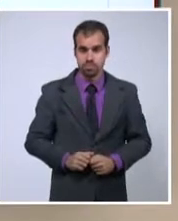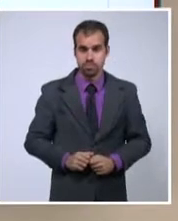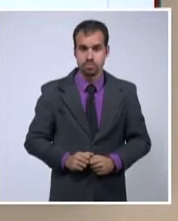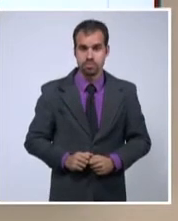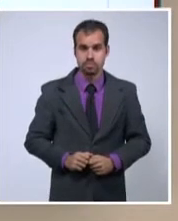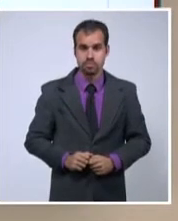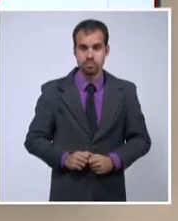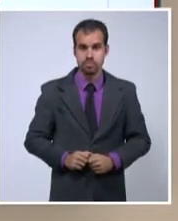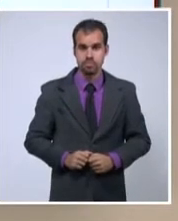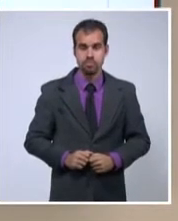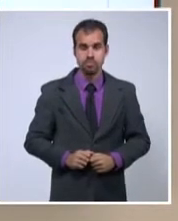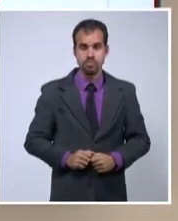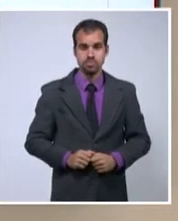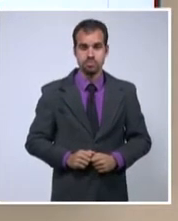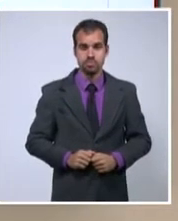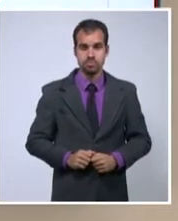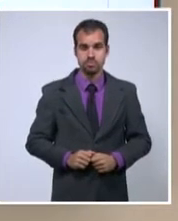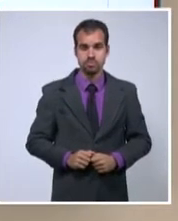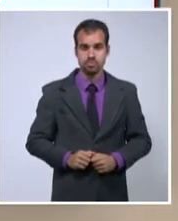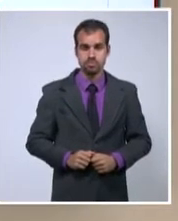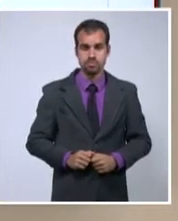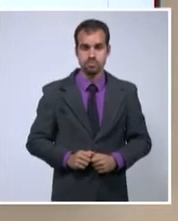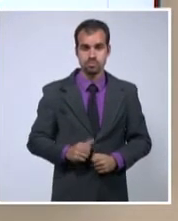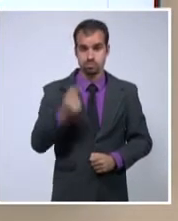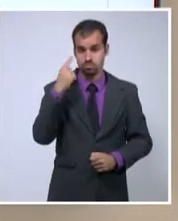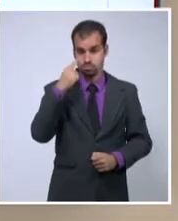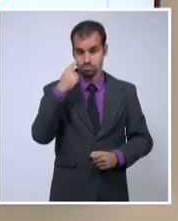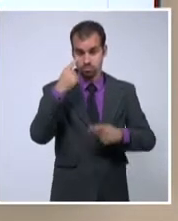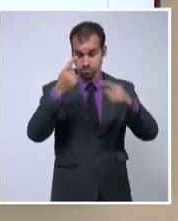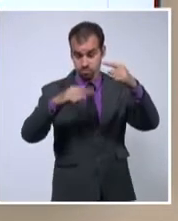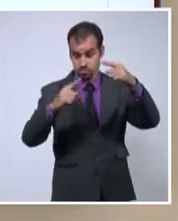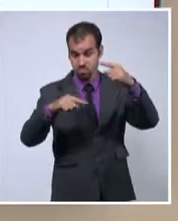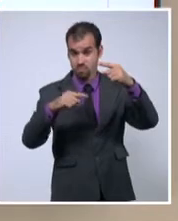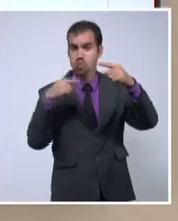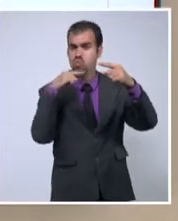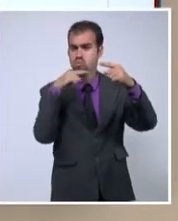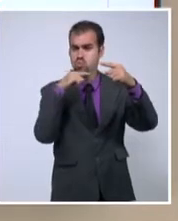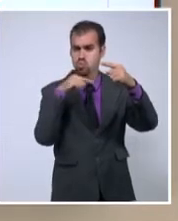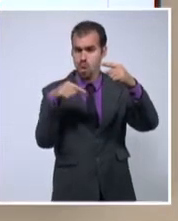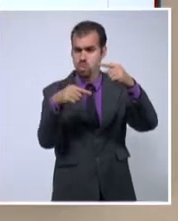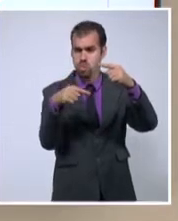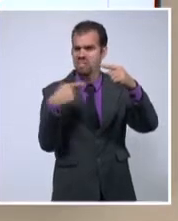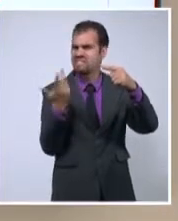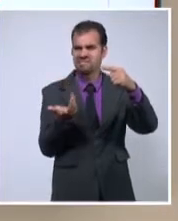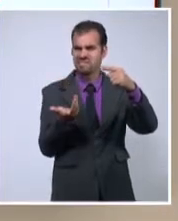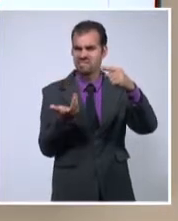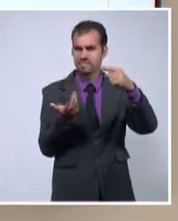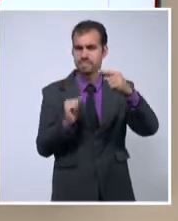curva de casos activos, nos está diciendo que